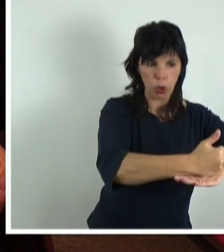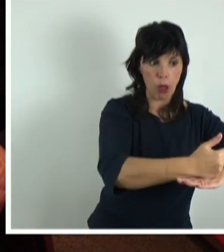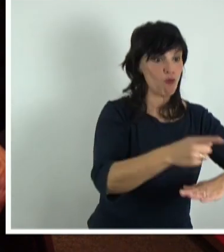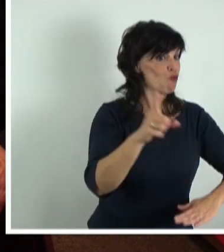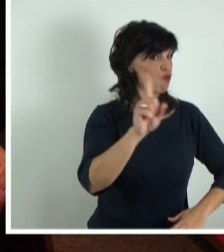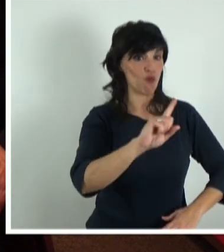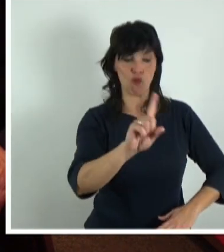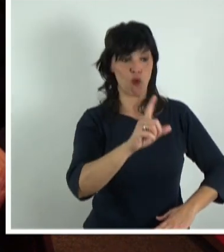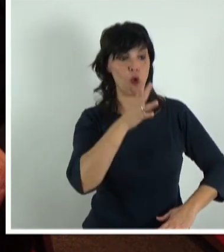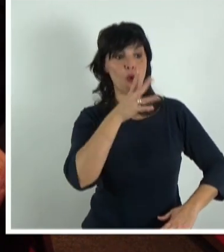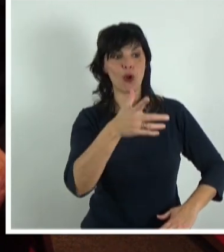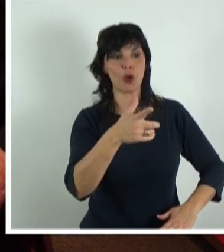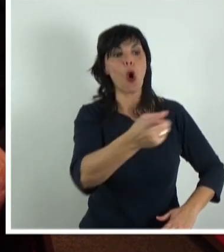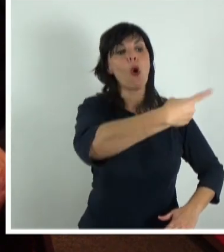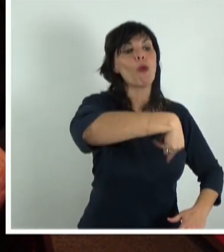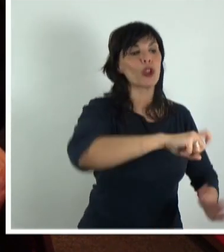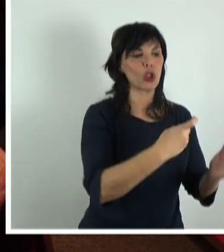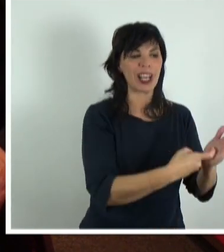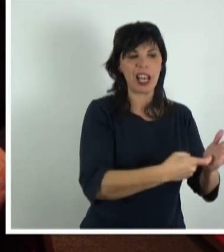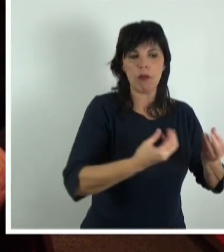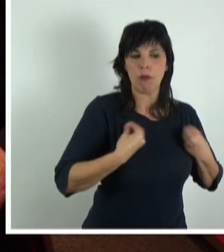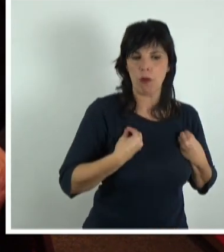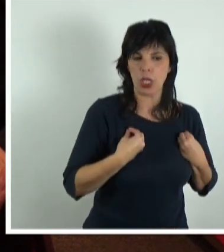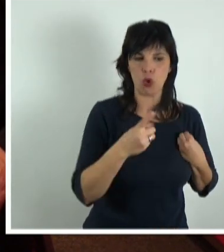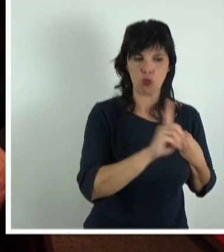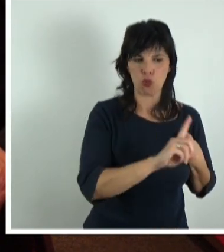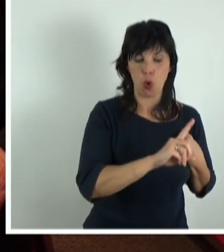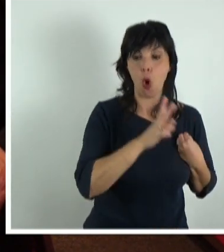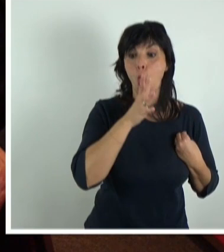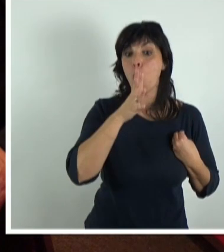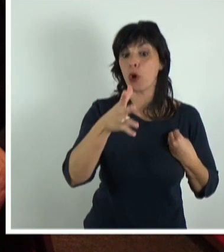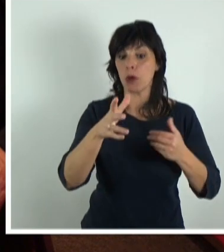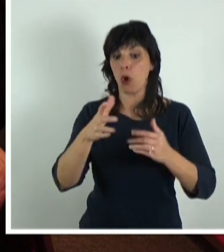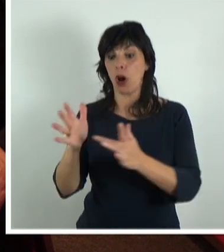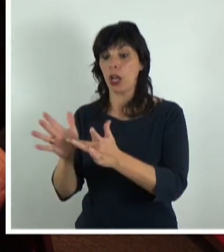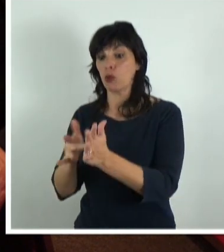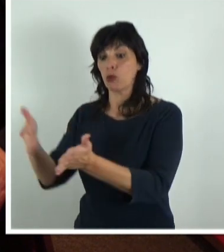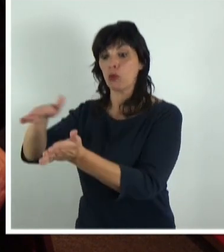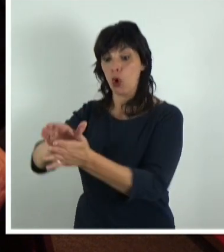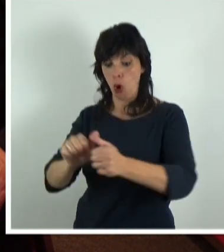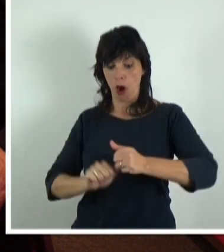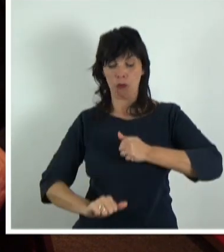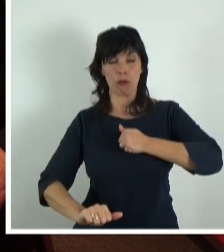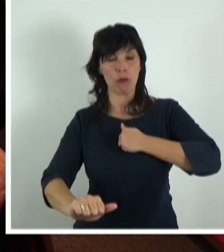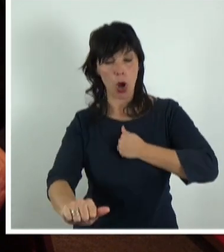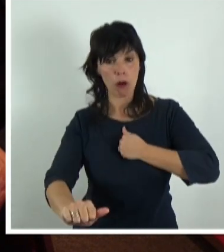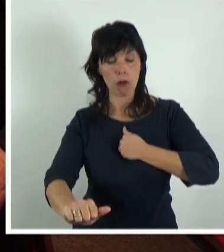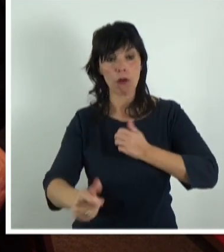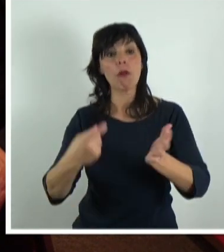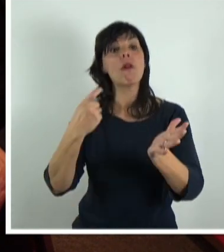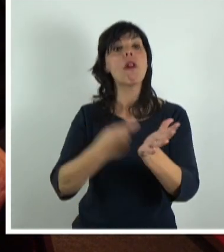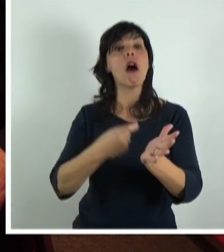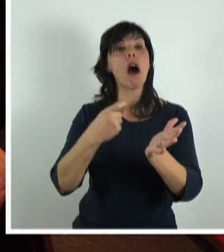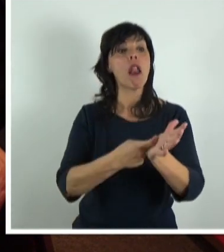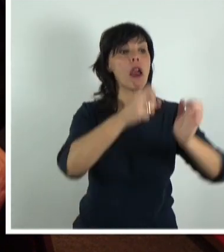no? Porque en el momento que Jesucristo murió, la ley de